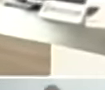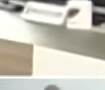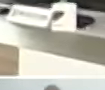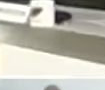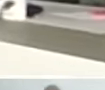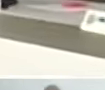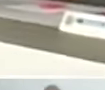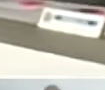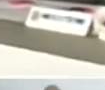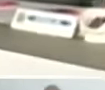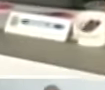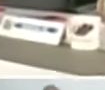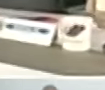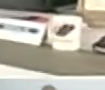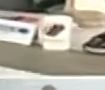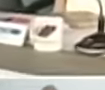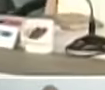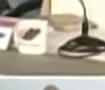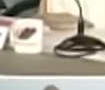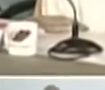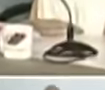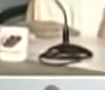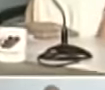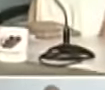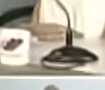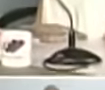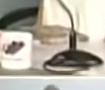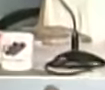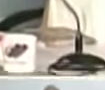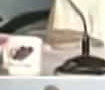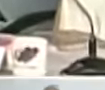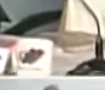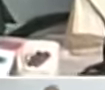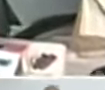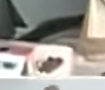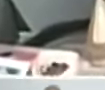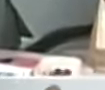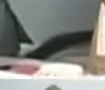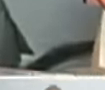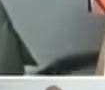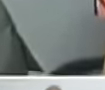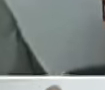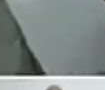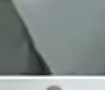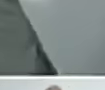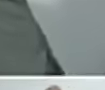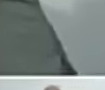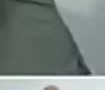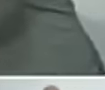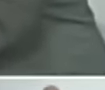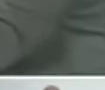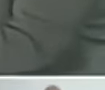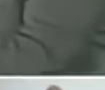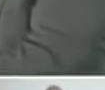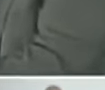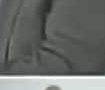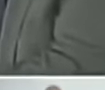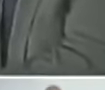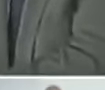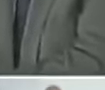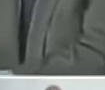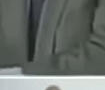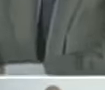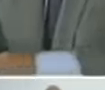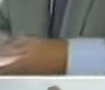Vamos a escuchar palabras del presidente Nicolás Maduro Moros. Ha dicho, el pueblo tiene un plan, el pueblo tiene un candidato y precisamente en este